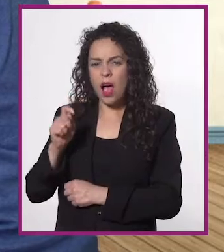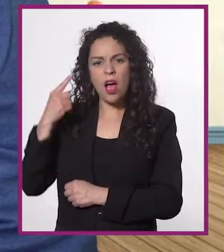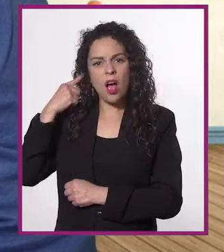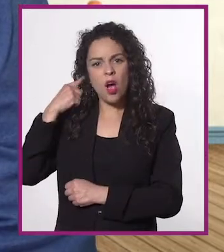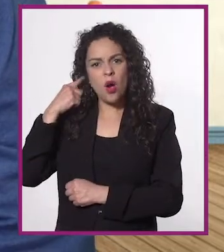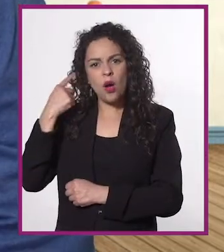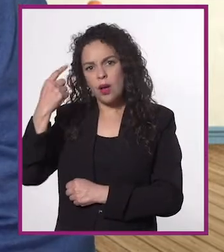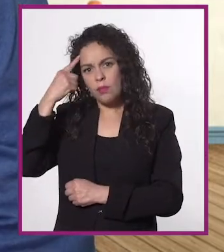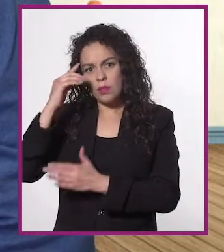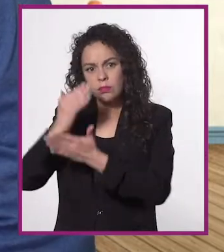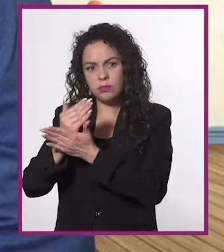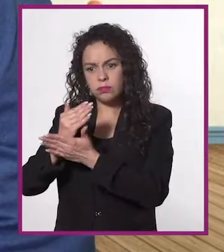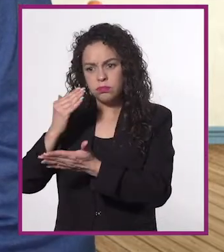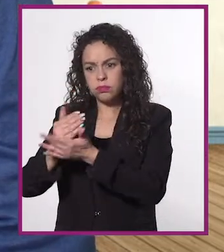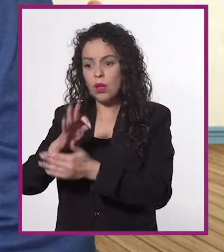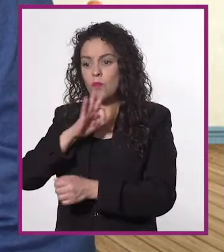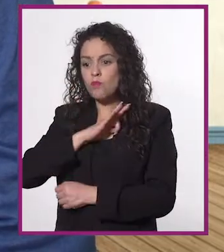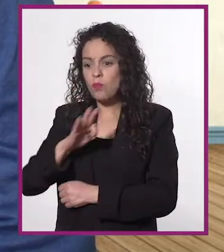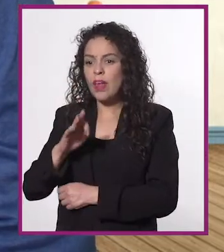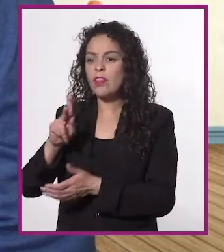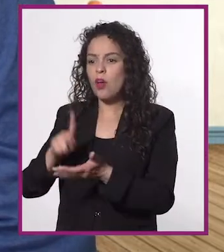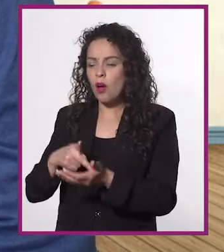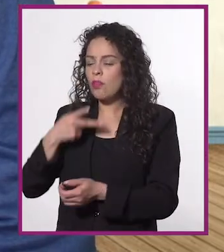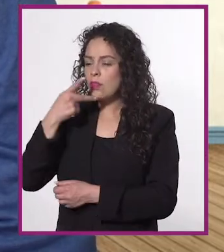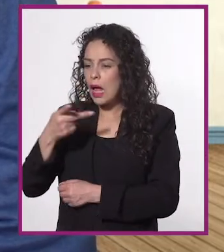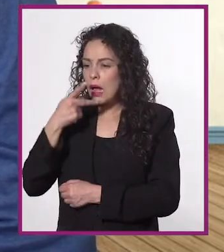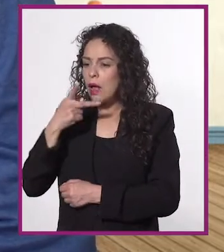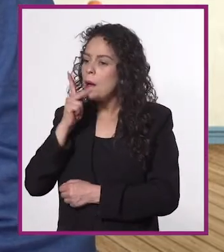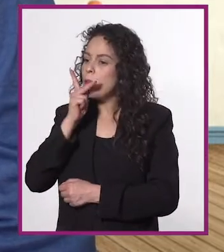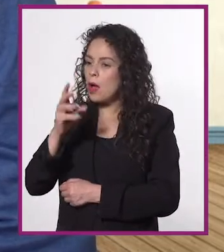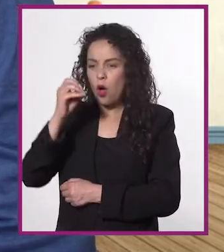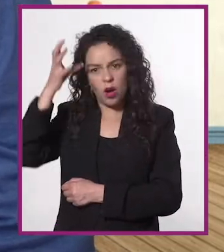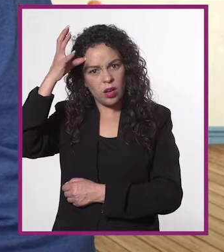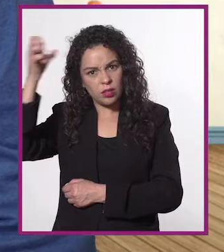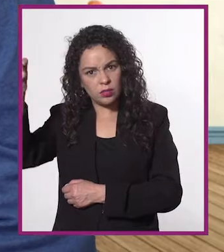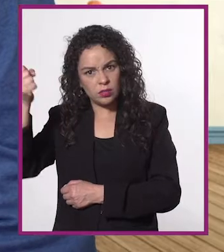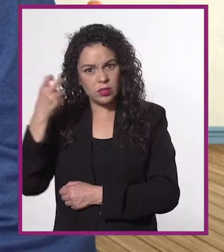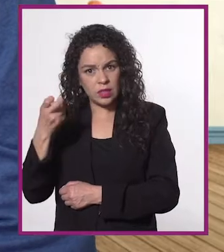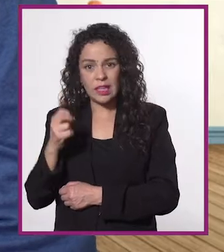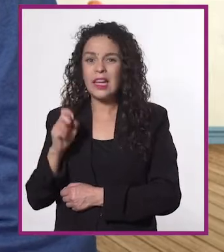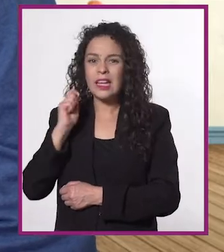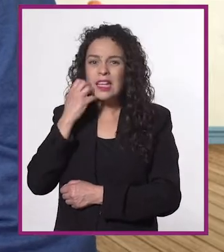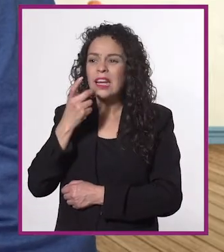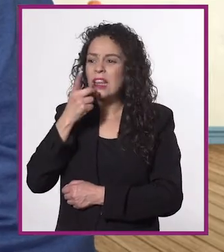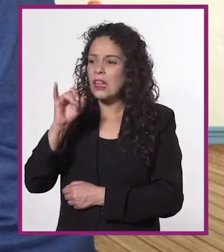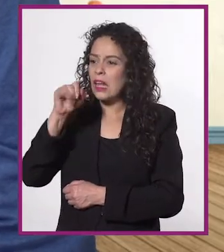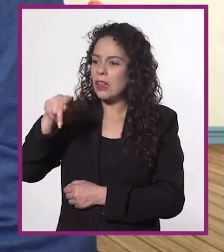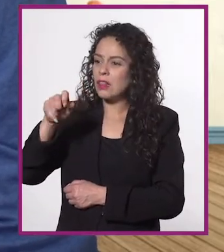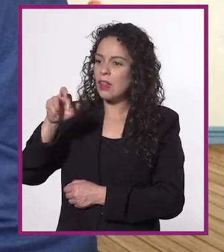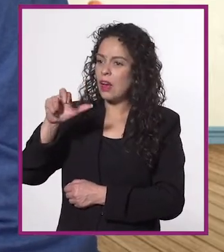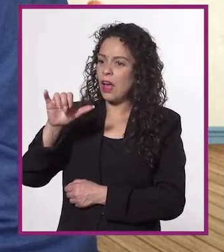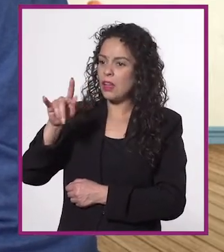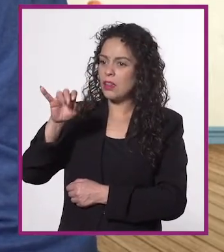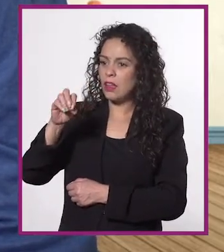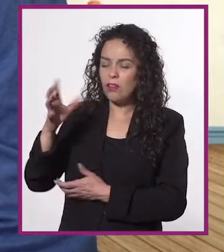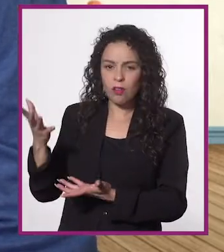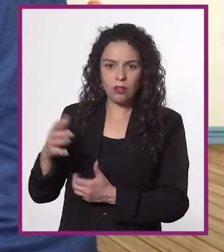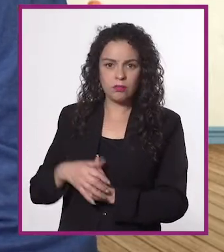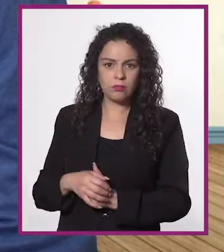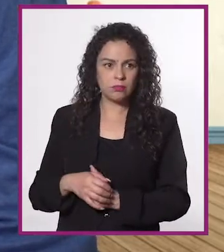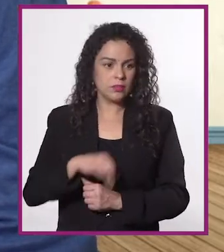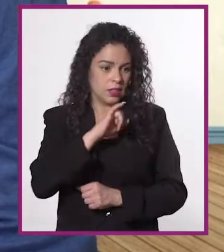nos ponía grabaciones que hacían pausas para que tuviéramos tiempo de repetir palabras y conceptos. Es interactivo, pues.